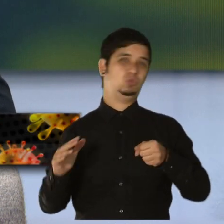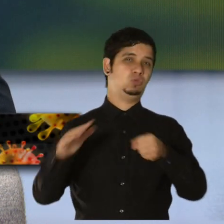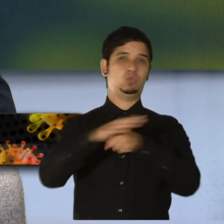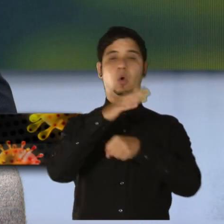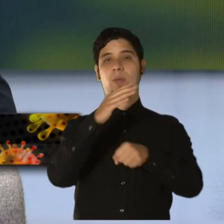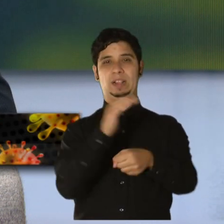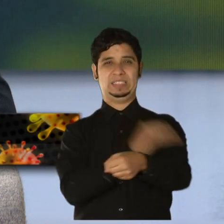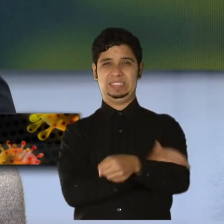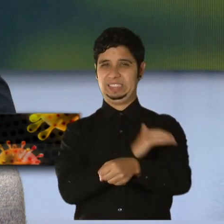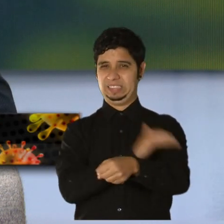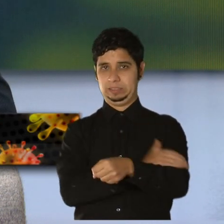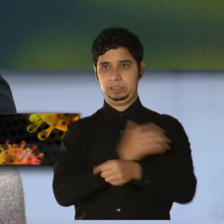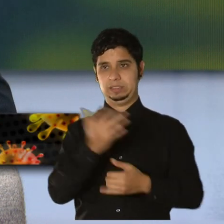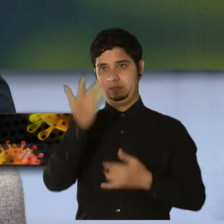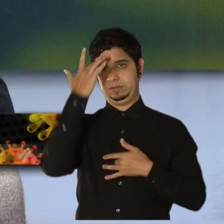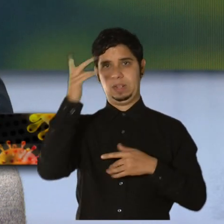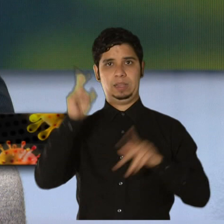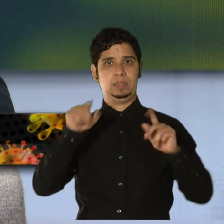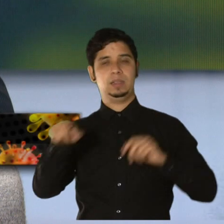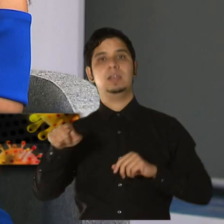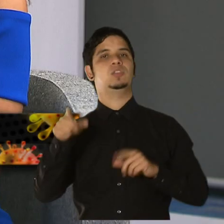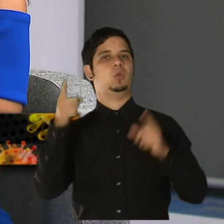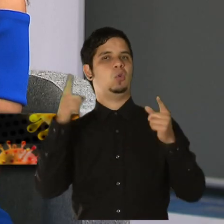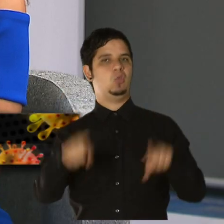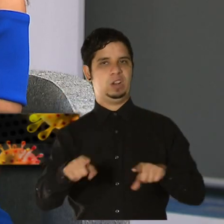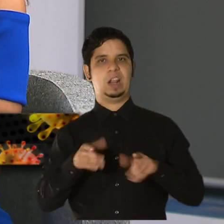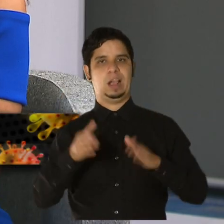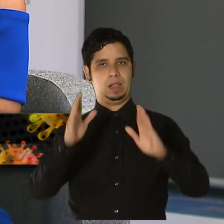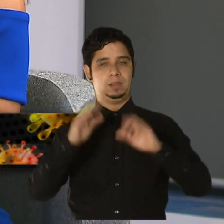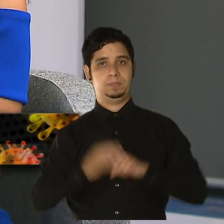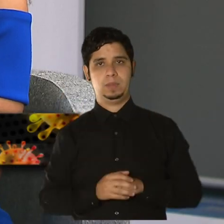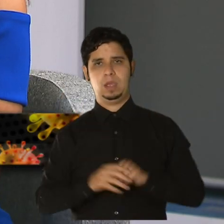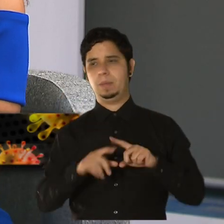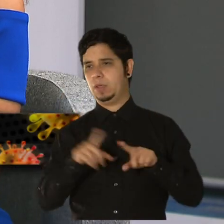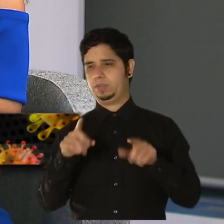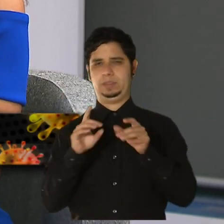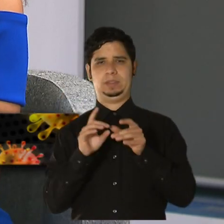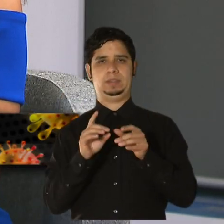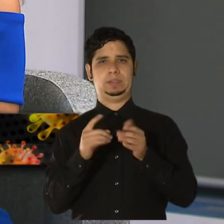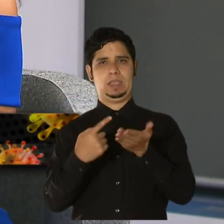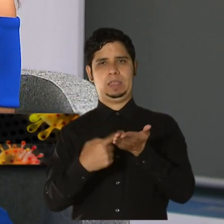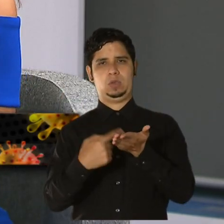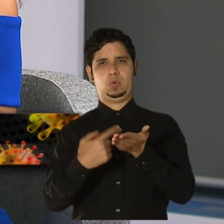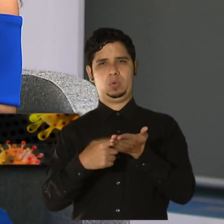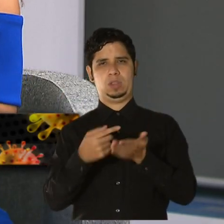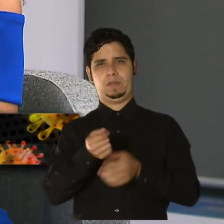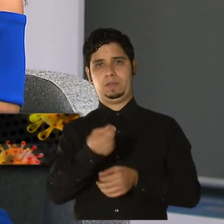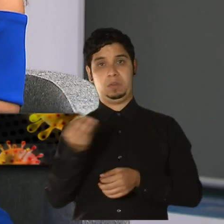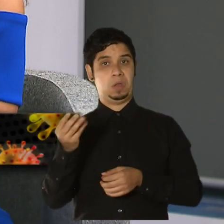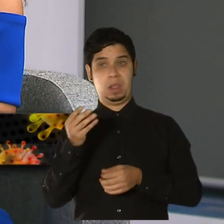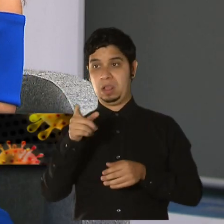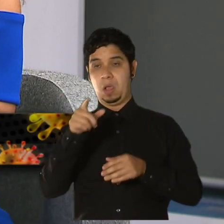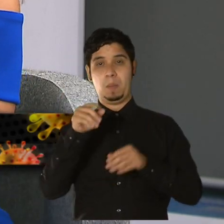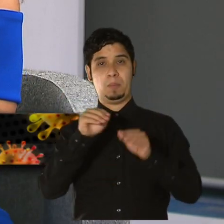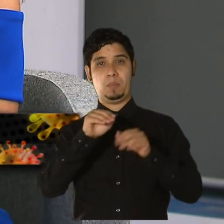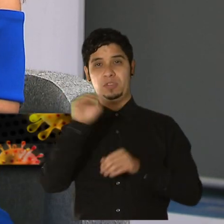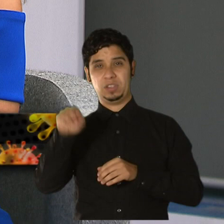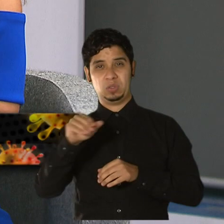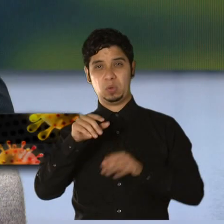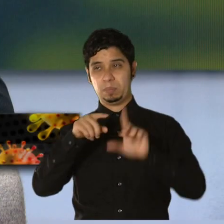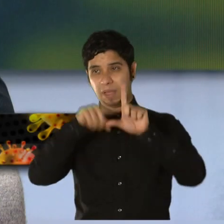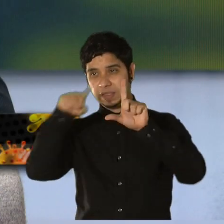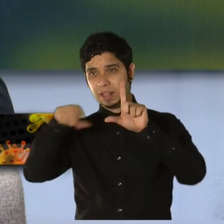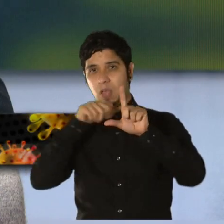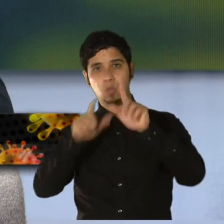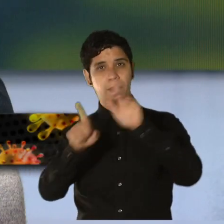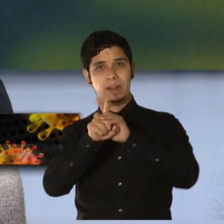sobredosis en las calles. Pero se habla muy poco de ello. Prácticamente pasa desapercibido las estadísticas. Muy poco. ¿Y